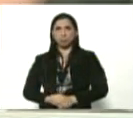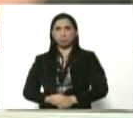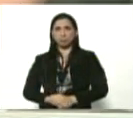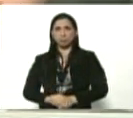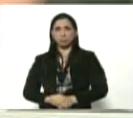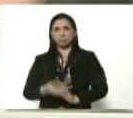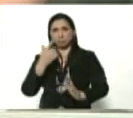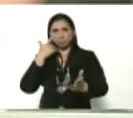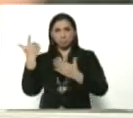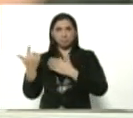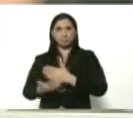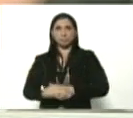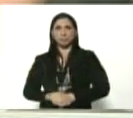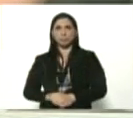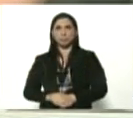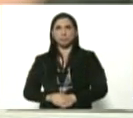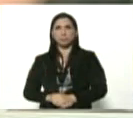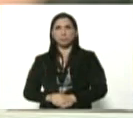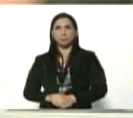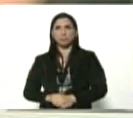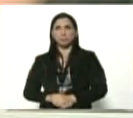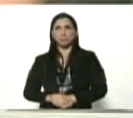TV. Adelante.